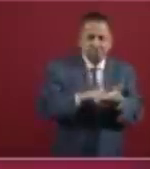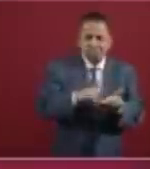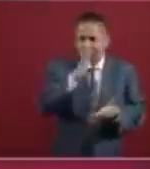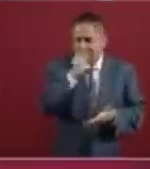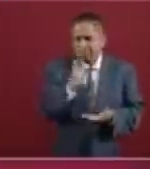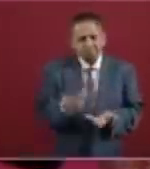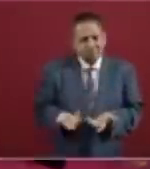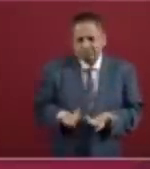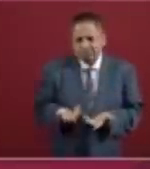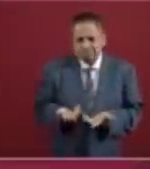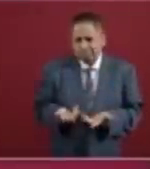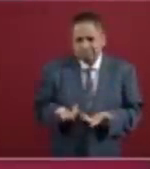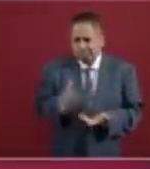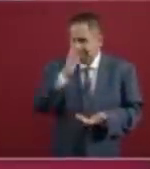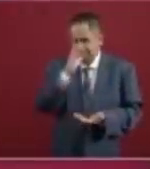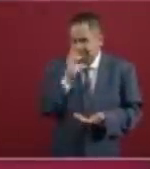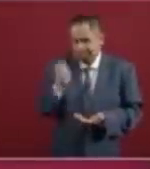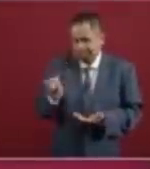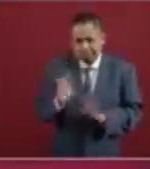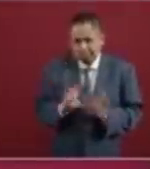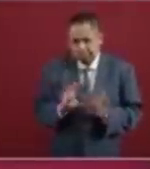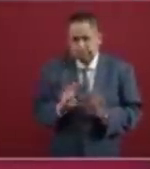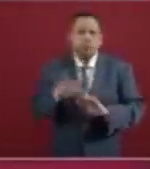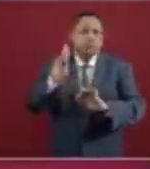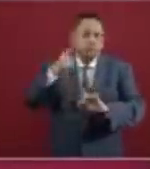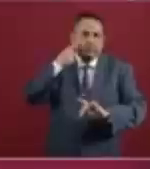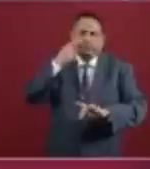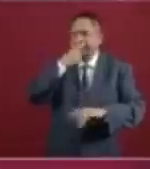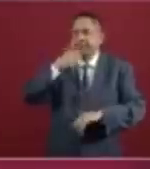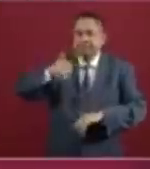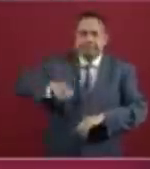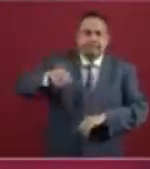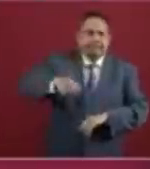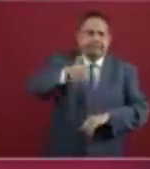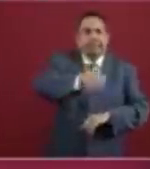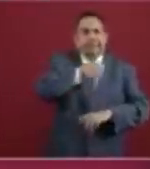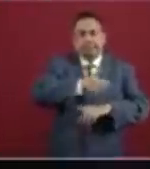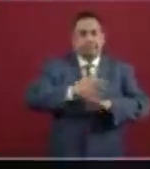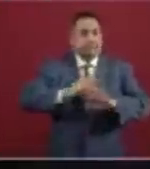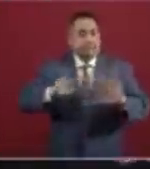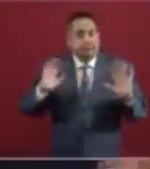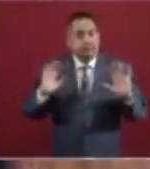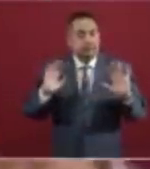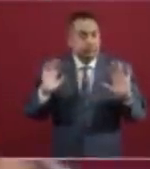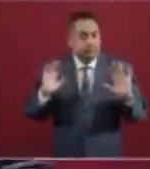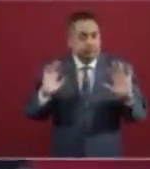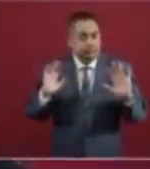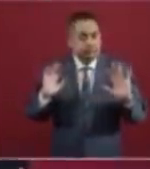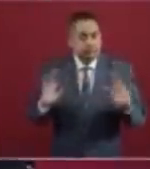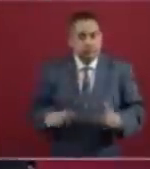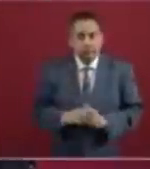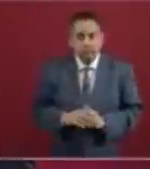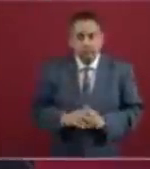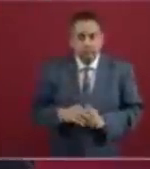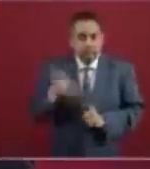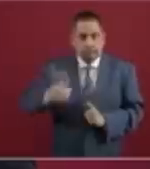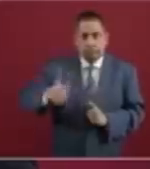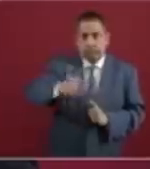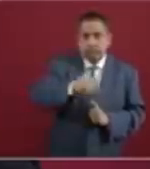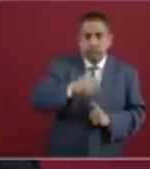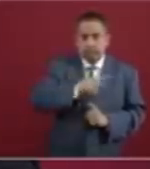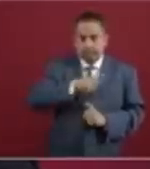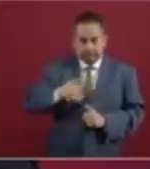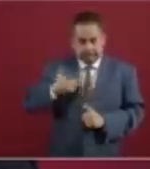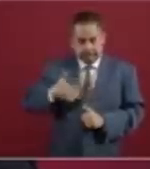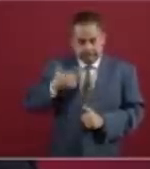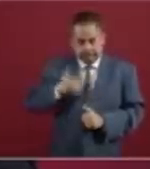Pero eso es que cada quien lo resuelva.